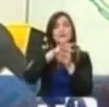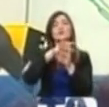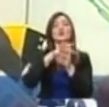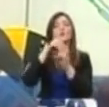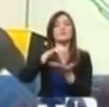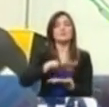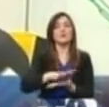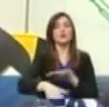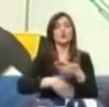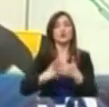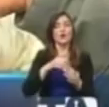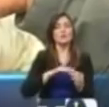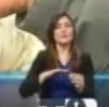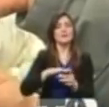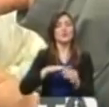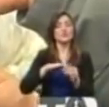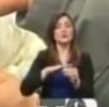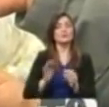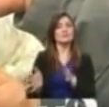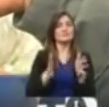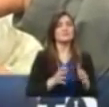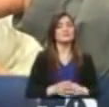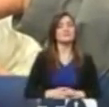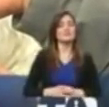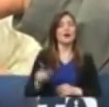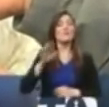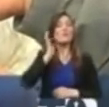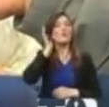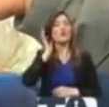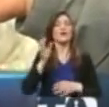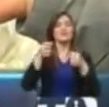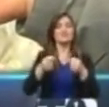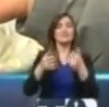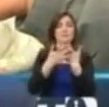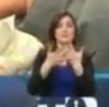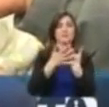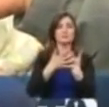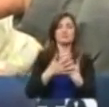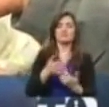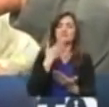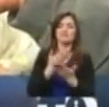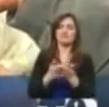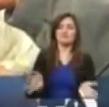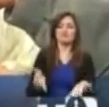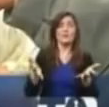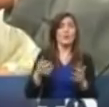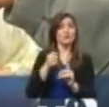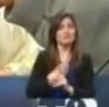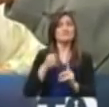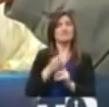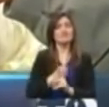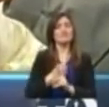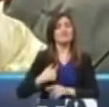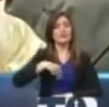debe aplicarse en todos los ámbitos. Sigan así, porque así nos están alentando para seguir adelante en